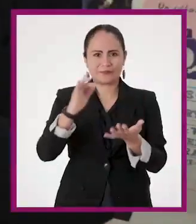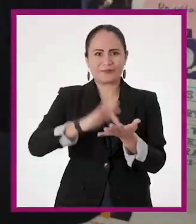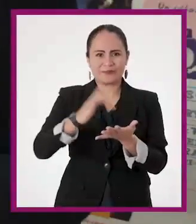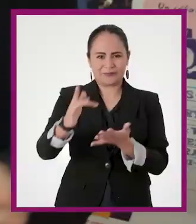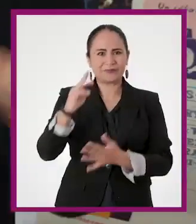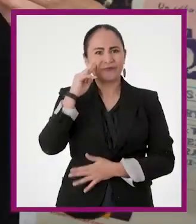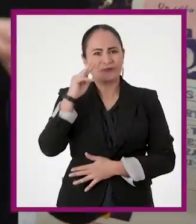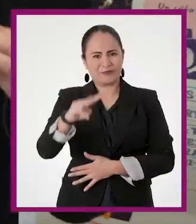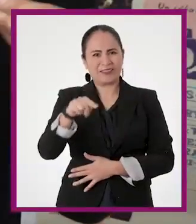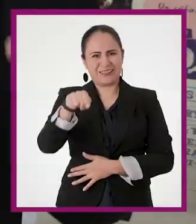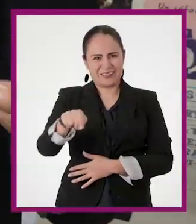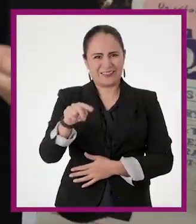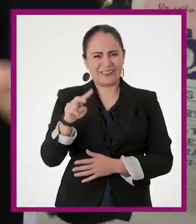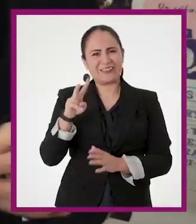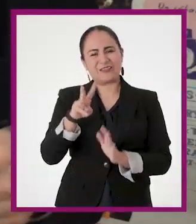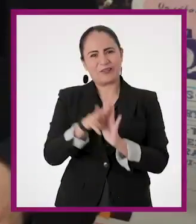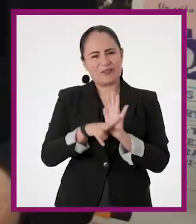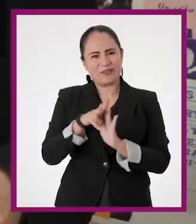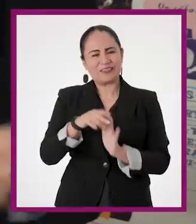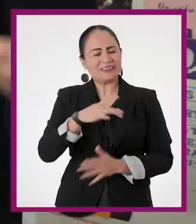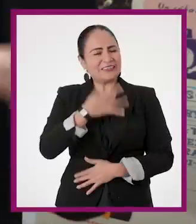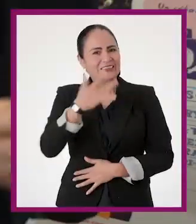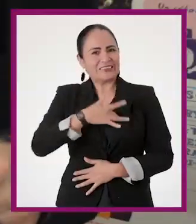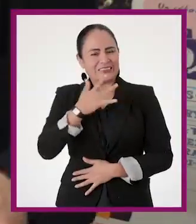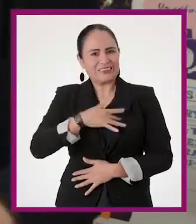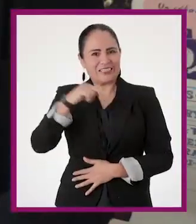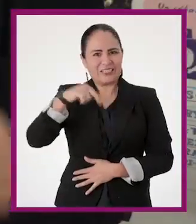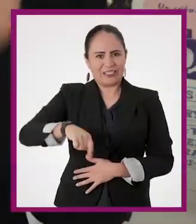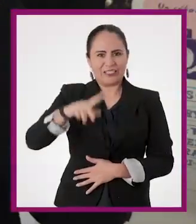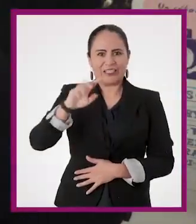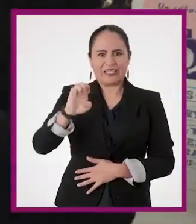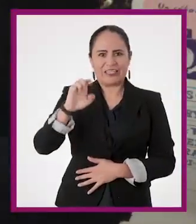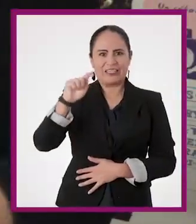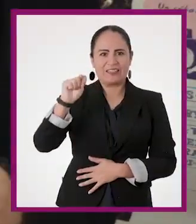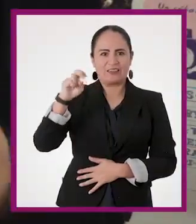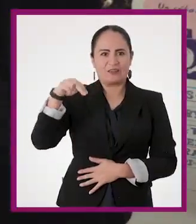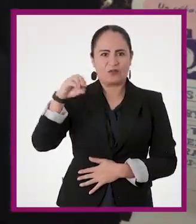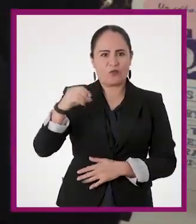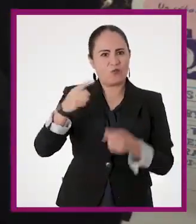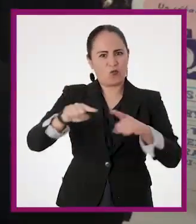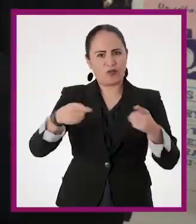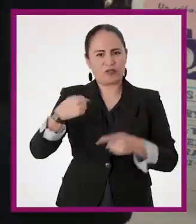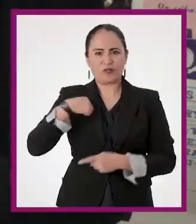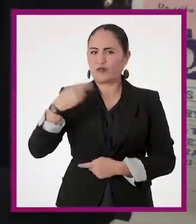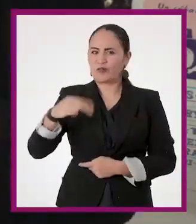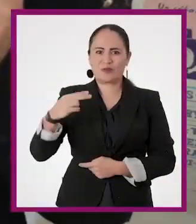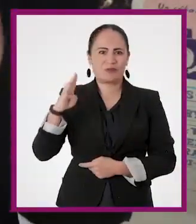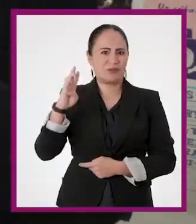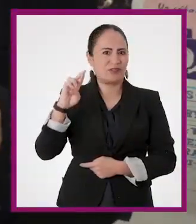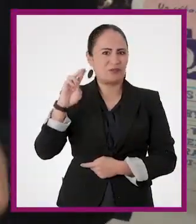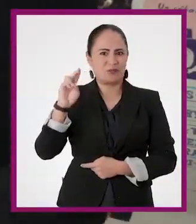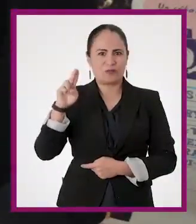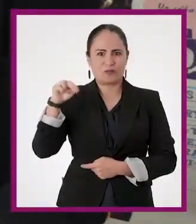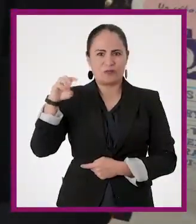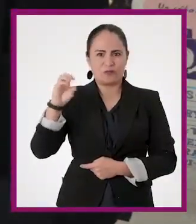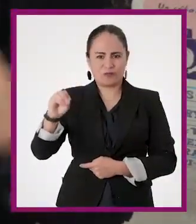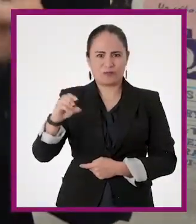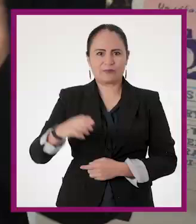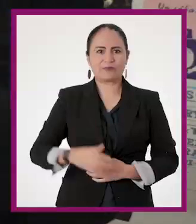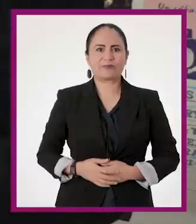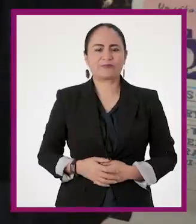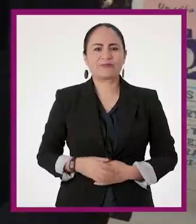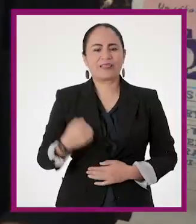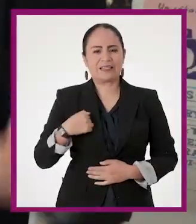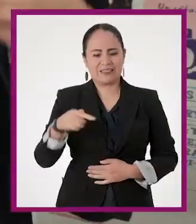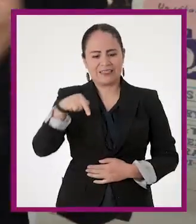Muchas gracias por estar aquí escuchando, viendo, sintiendo el son de México. Esto fue Etnomúsica. Yo soy Bruno Bartra. Me despido aquí desde